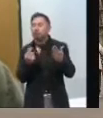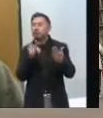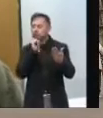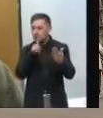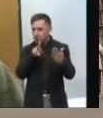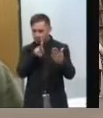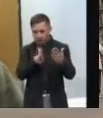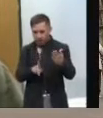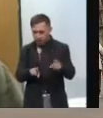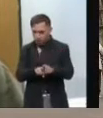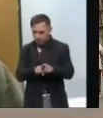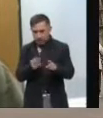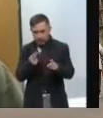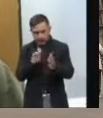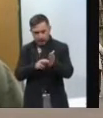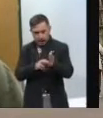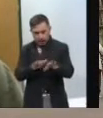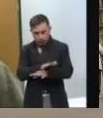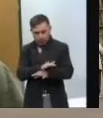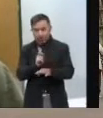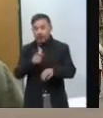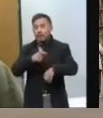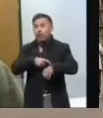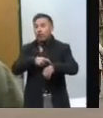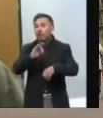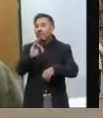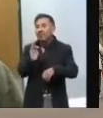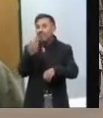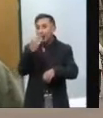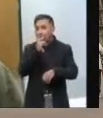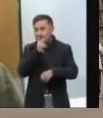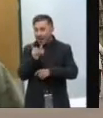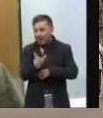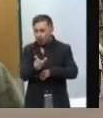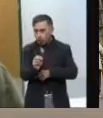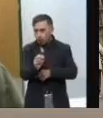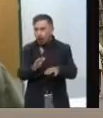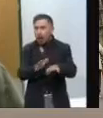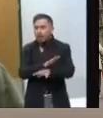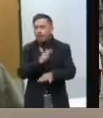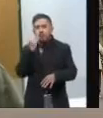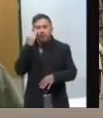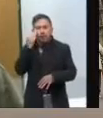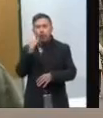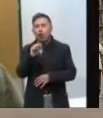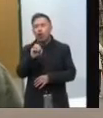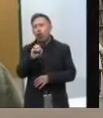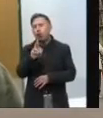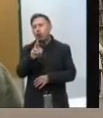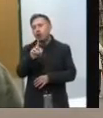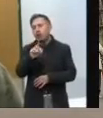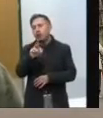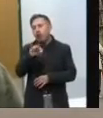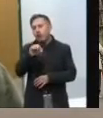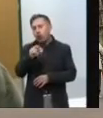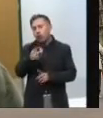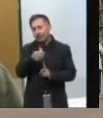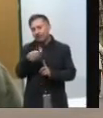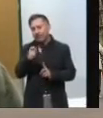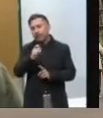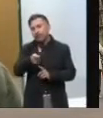referirse no al tiempo federal, sino al tiempo correspondiente al periodo ordinario, porque eso abarca tanto lo federal como lo